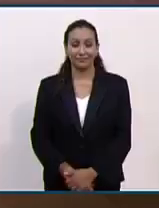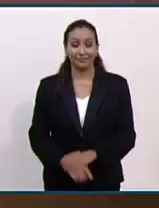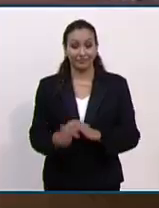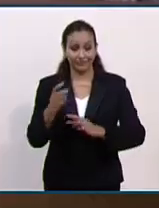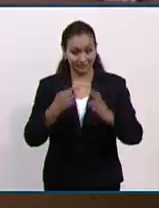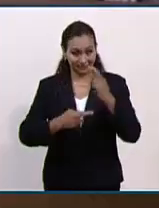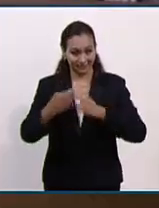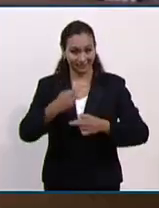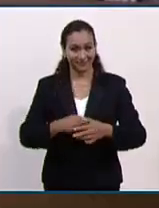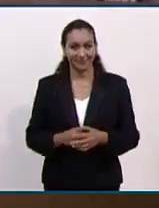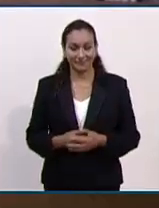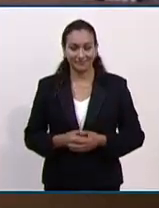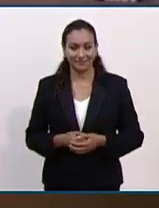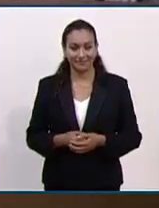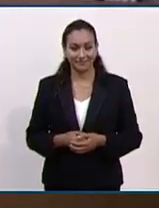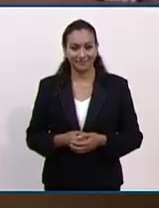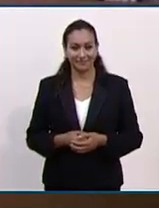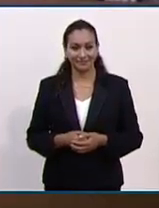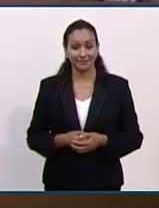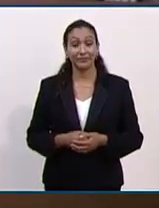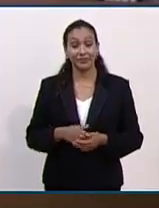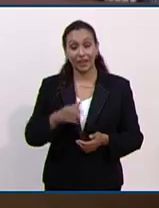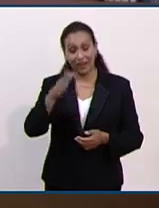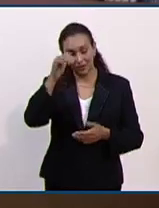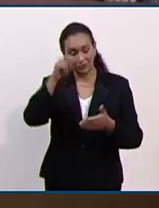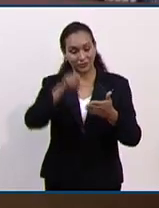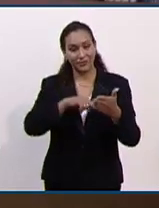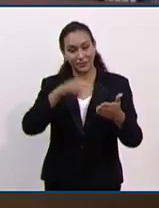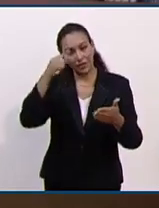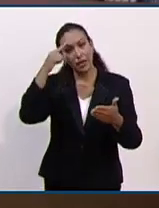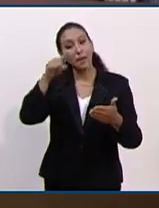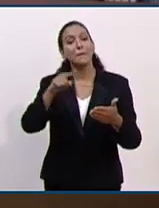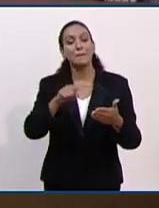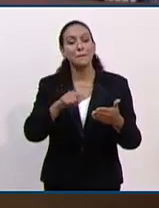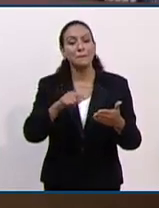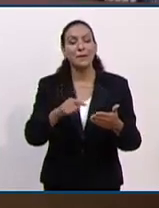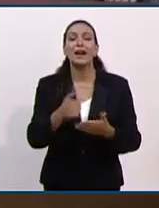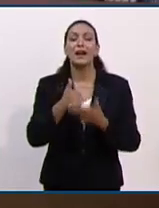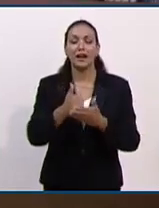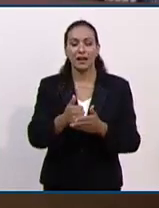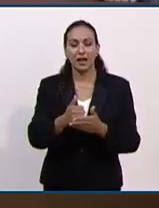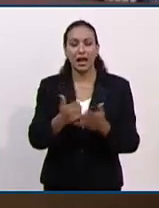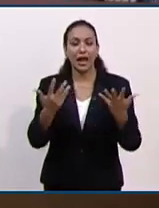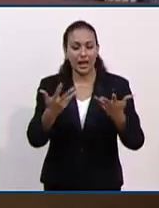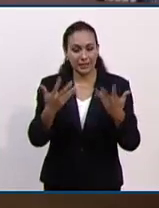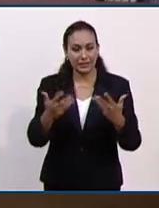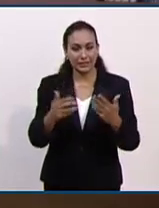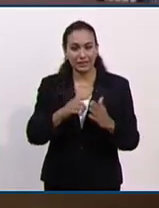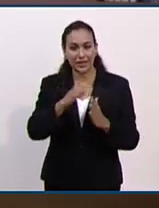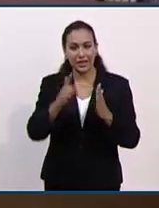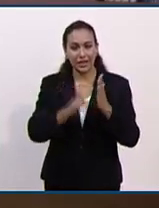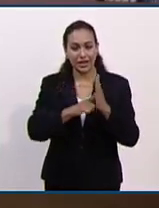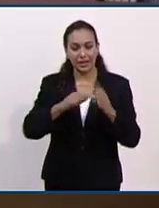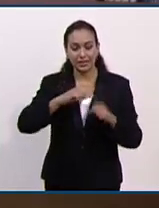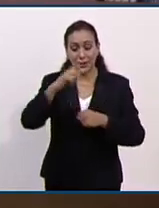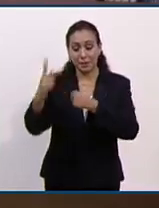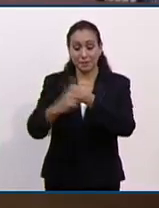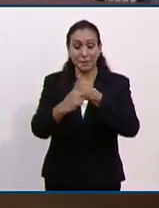Al regresar, firman convenio para fortalecer la independencia judicial en las naciones del